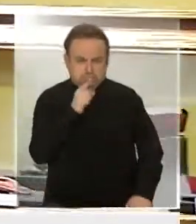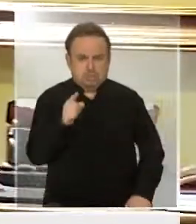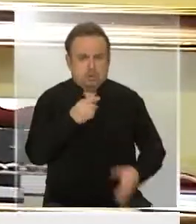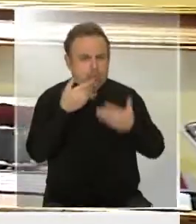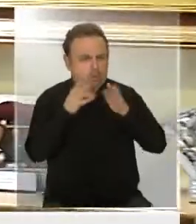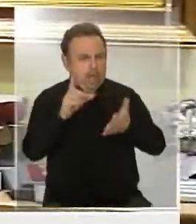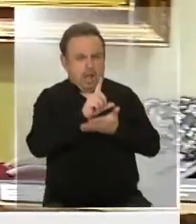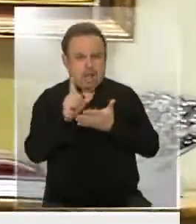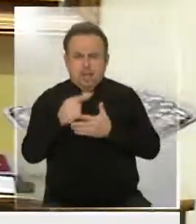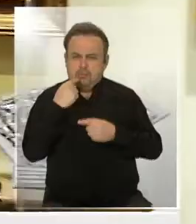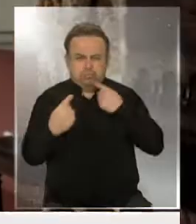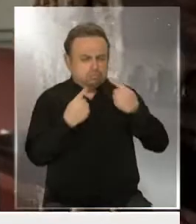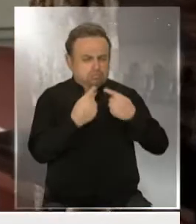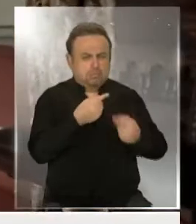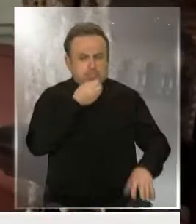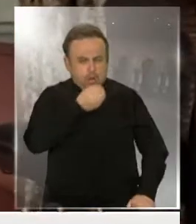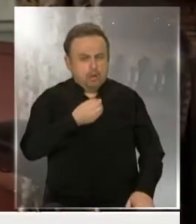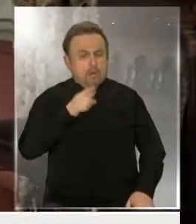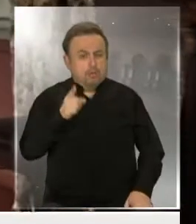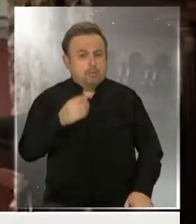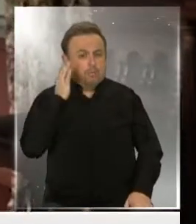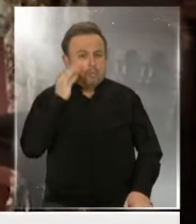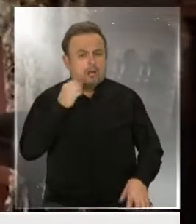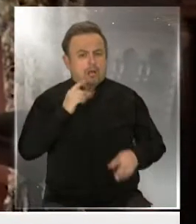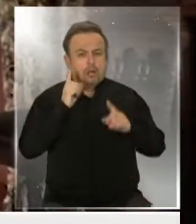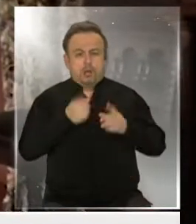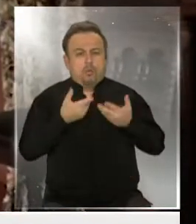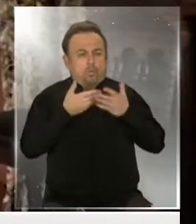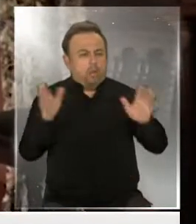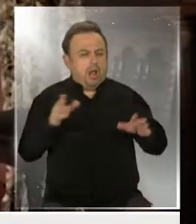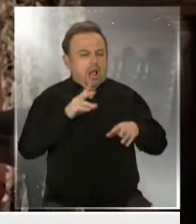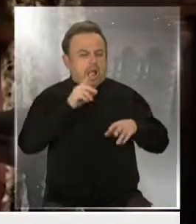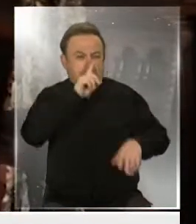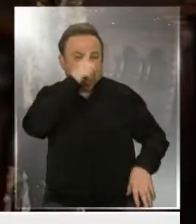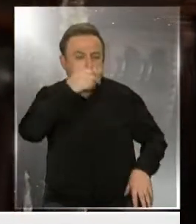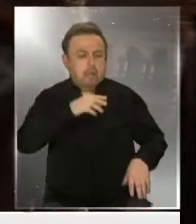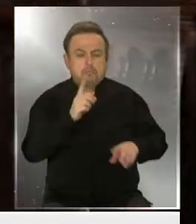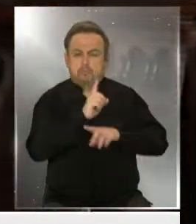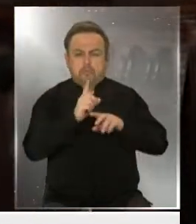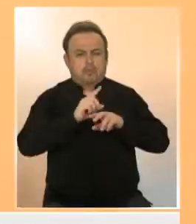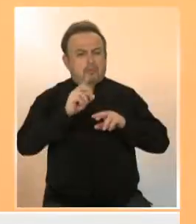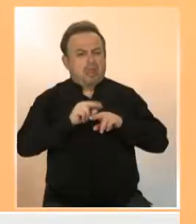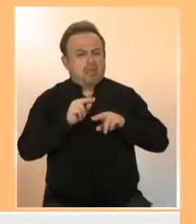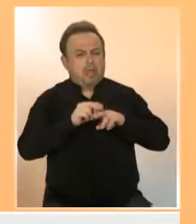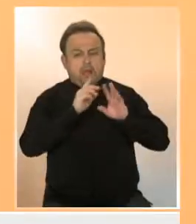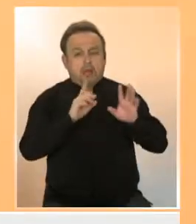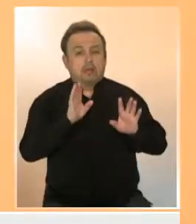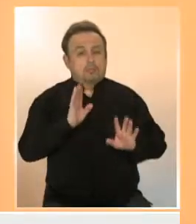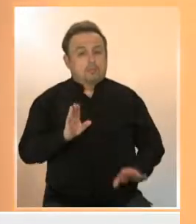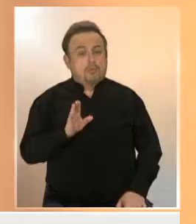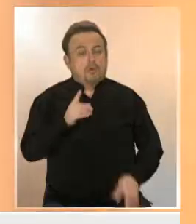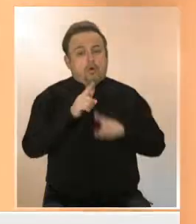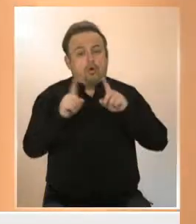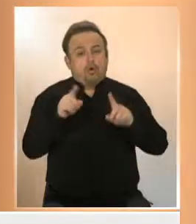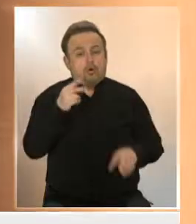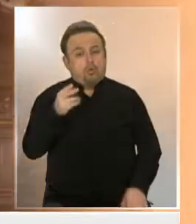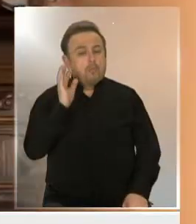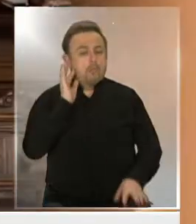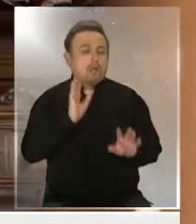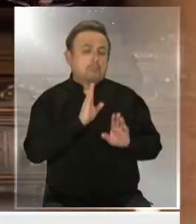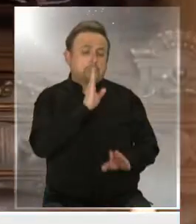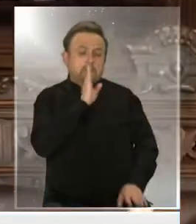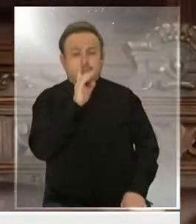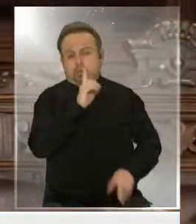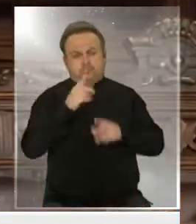todas partes atacaba, porque es una mujer que rompe los esquemas tradicionales en un periodo donde se esperaba realmente otra actitud en sus